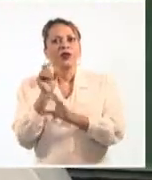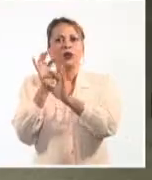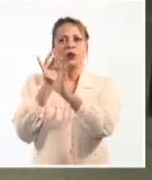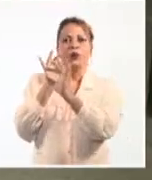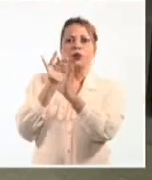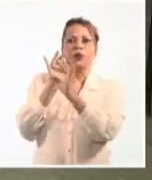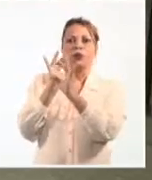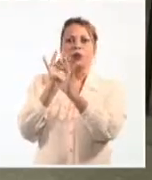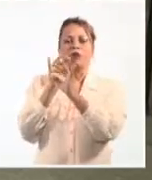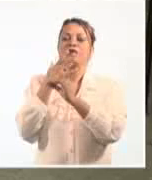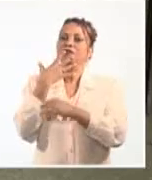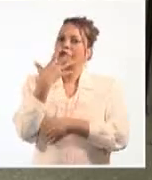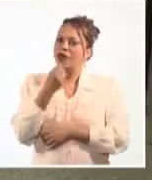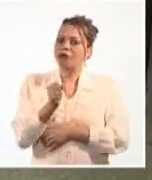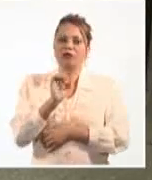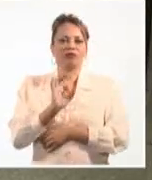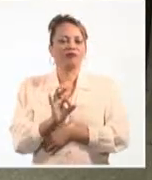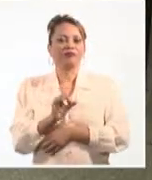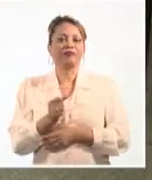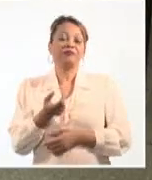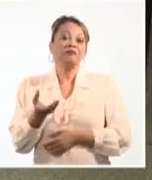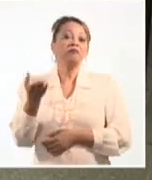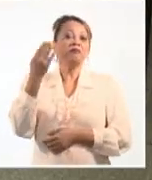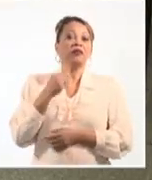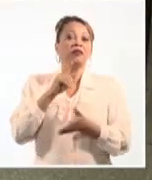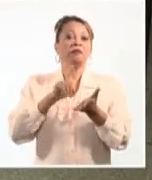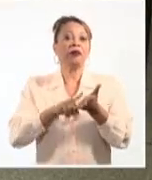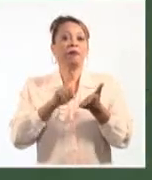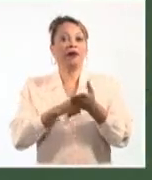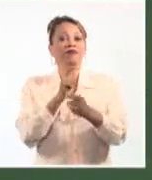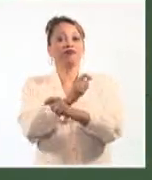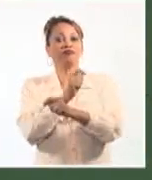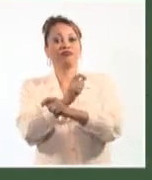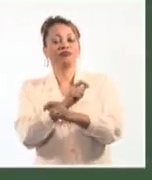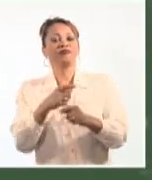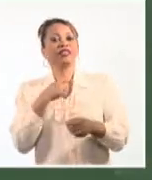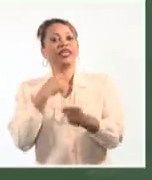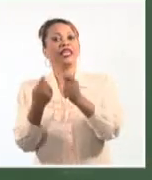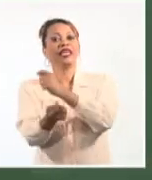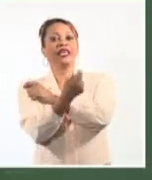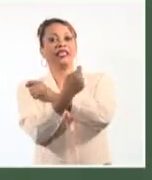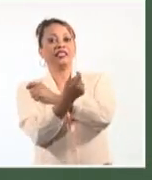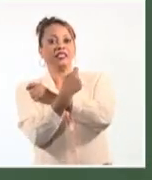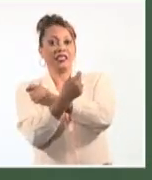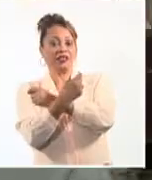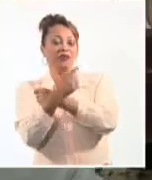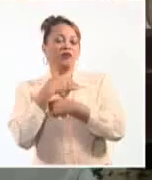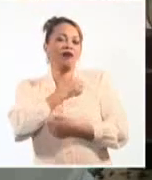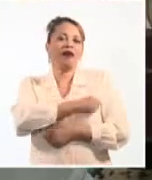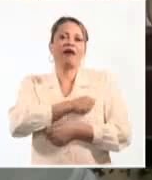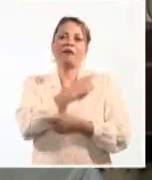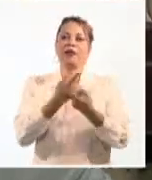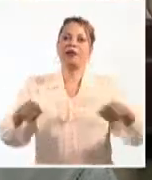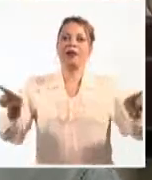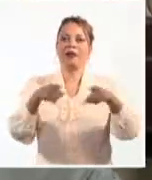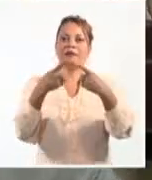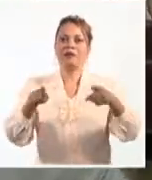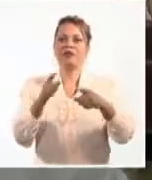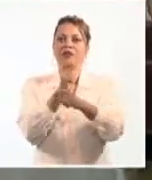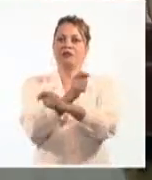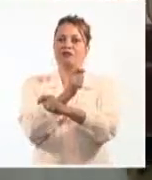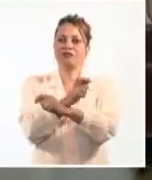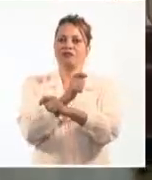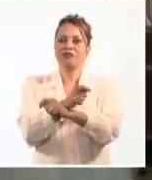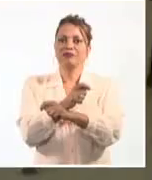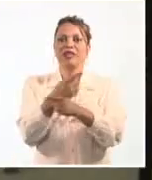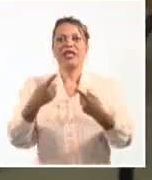de solfeo. Dice que fue su padre, un excelente maestro de armonía, quien le enseñó a amar la música y el magisterio. Una